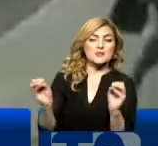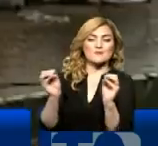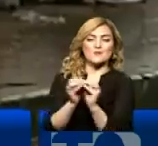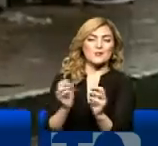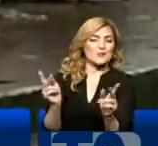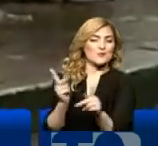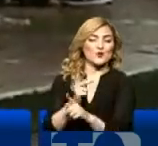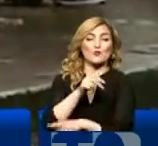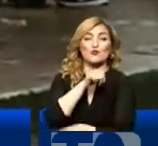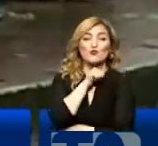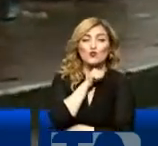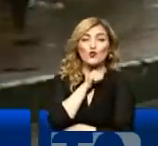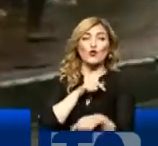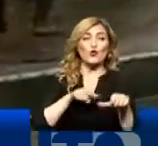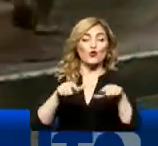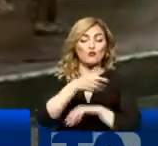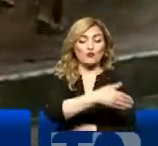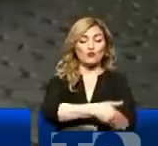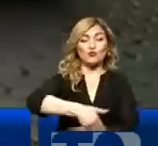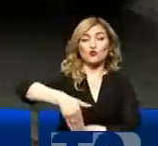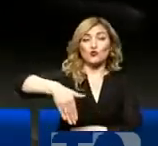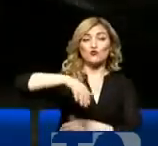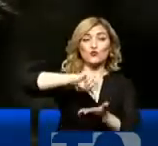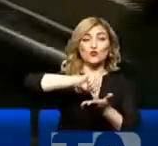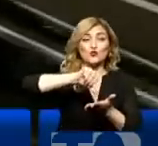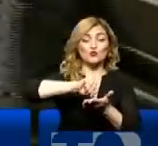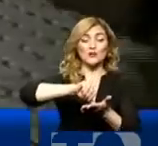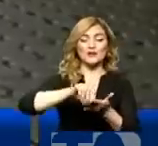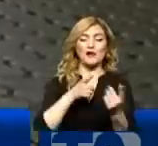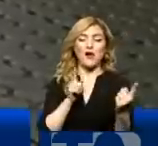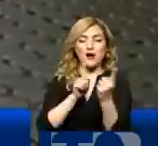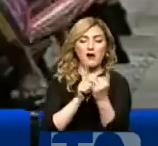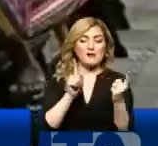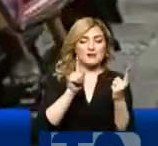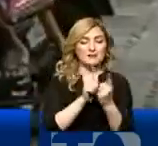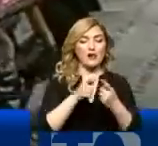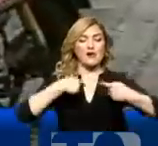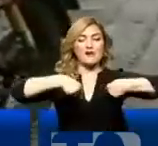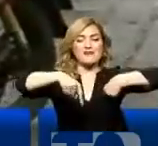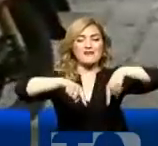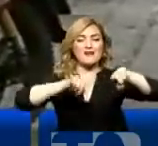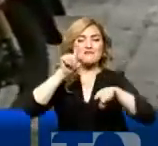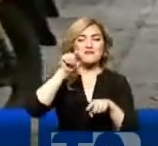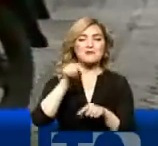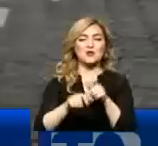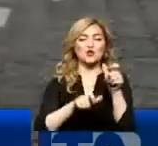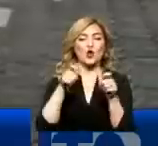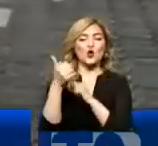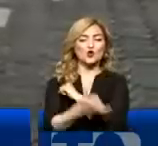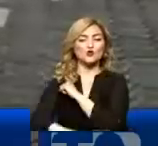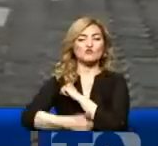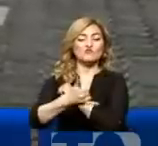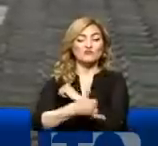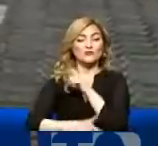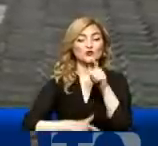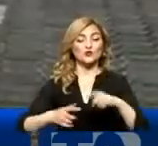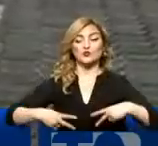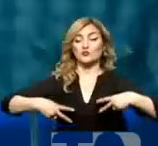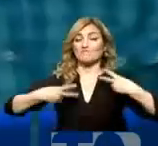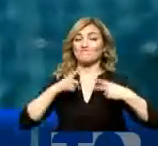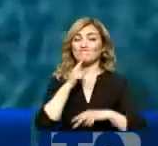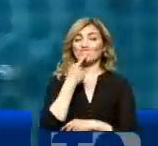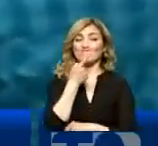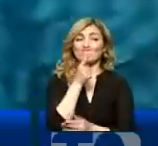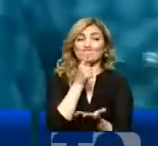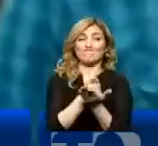delincuencia. Al estar en zona de frontera, la ciudad es un punto de encuentro y tránsito de miles de extranjeros. Sus habitantes lo reconocen